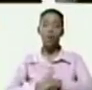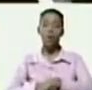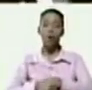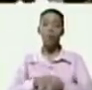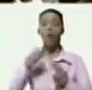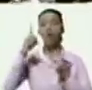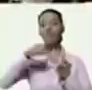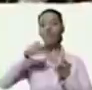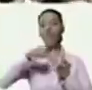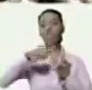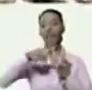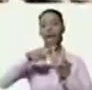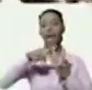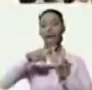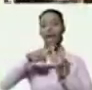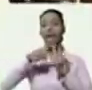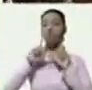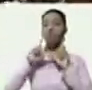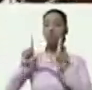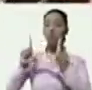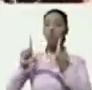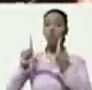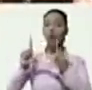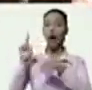Venezolana de Televisión, homenaje,